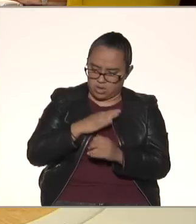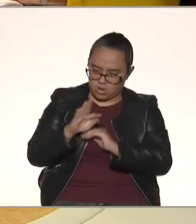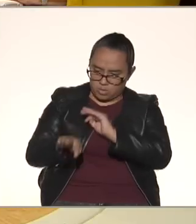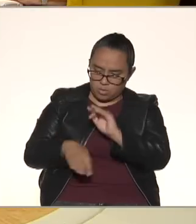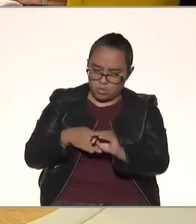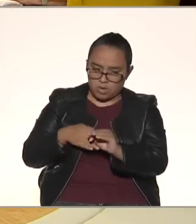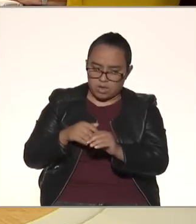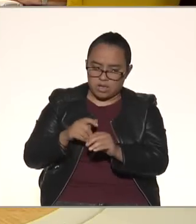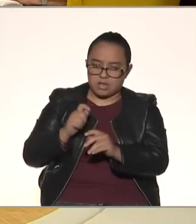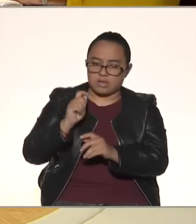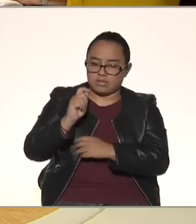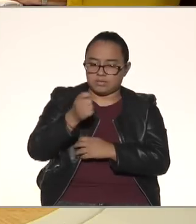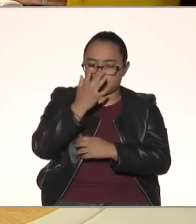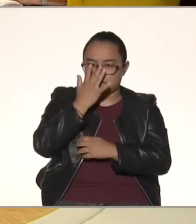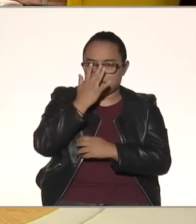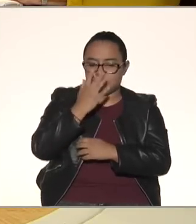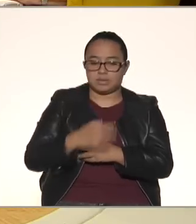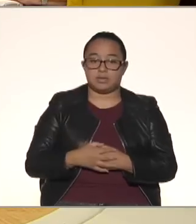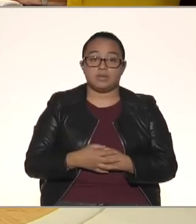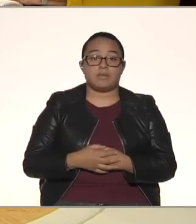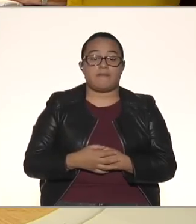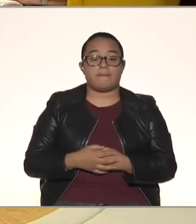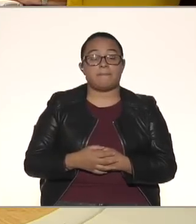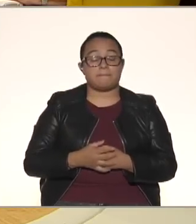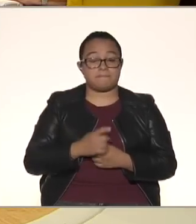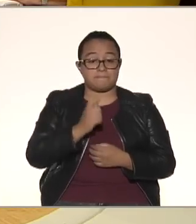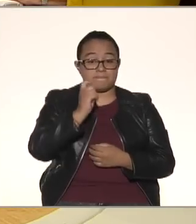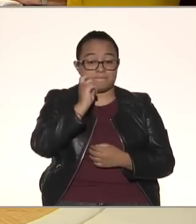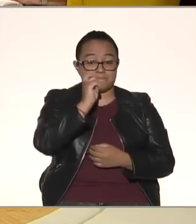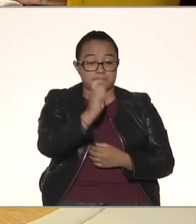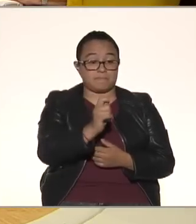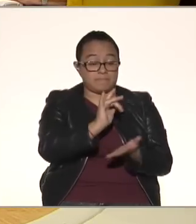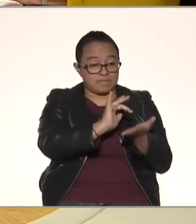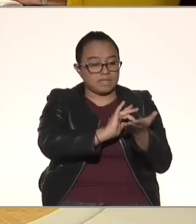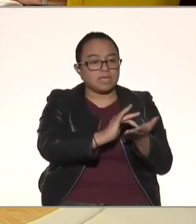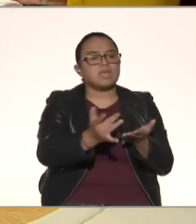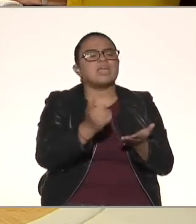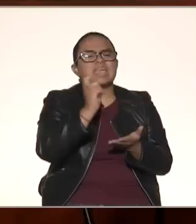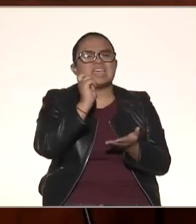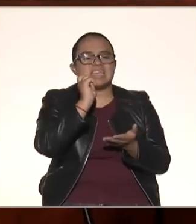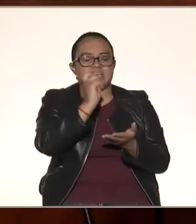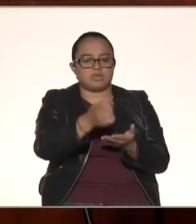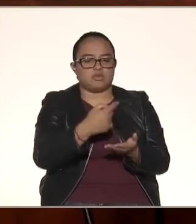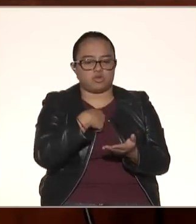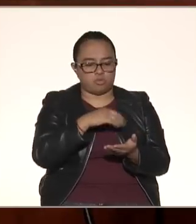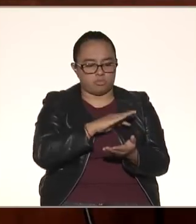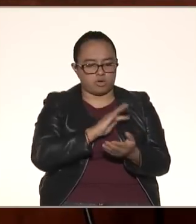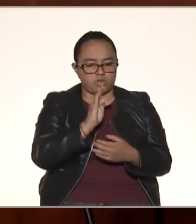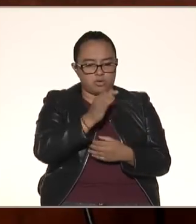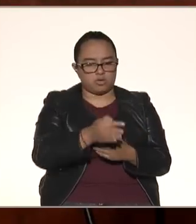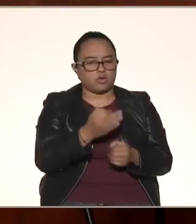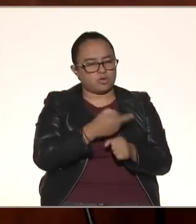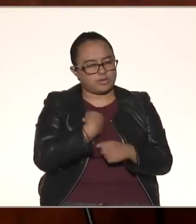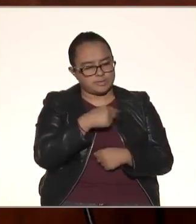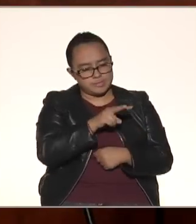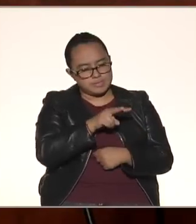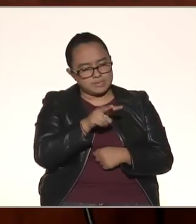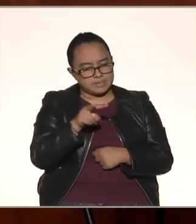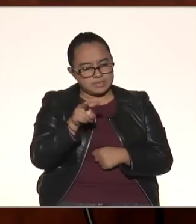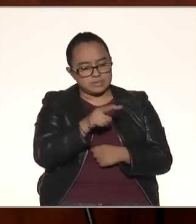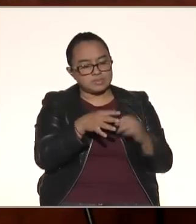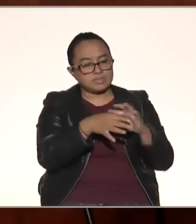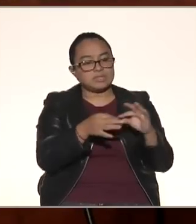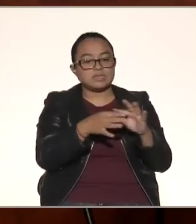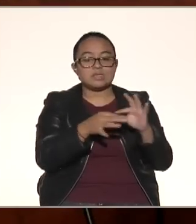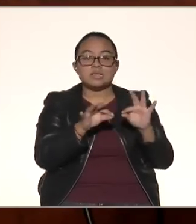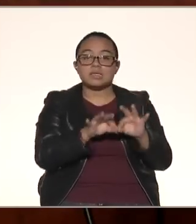Pues ser agradecido implica la capacidad de poder recibir, ¿no? Y los estoy escuchando y pienso que están hablando de